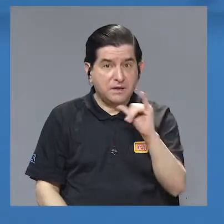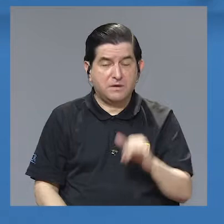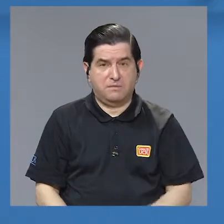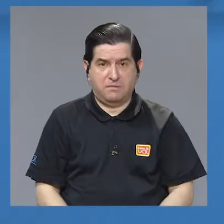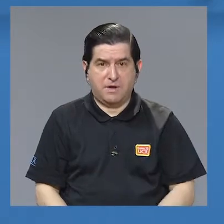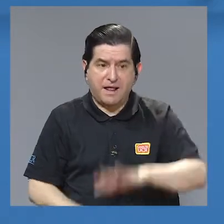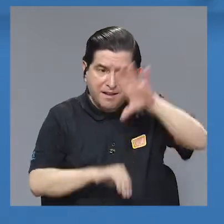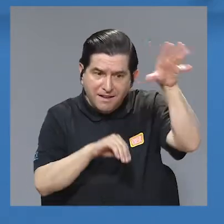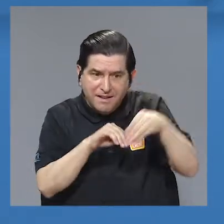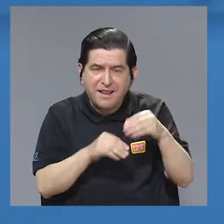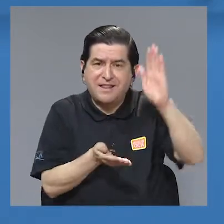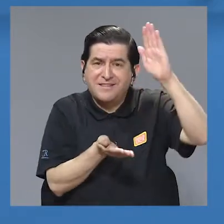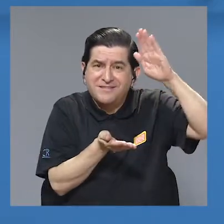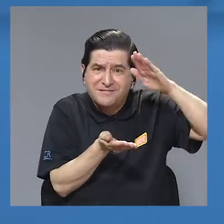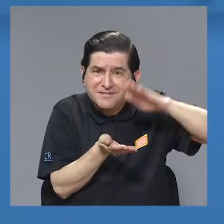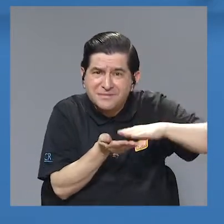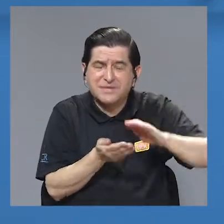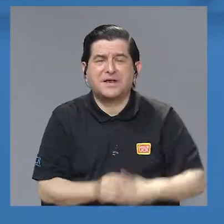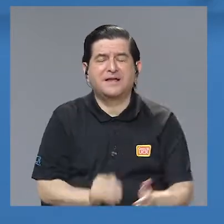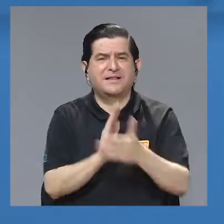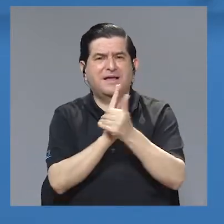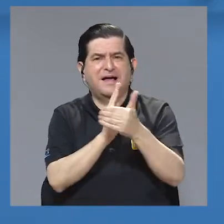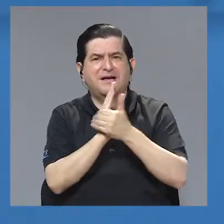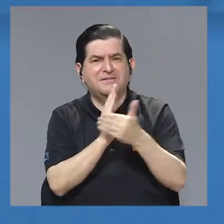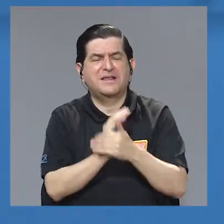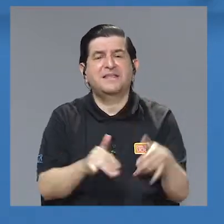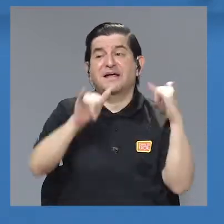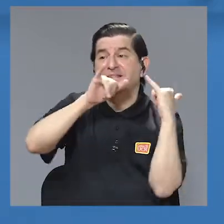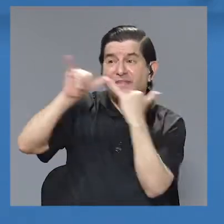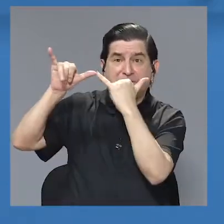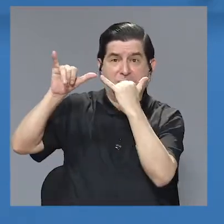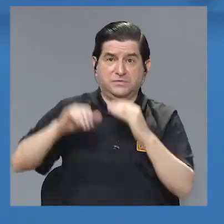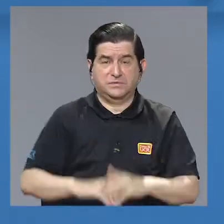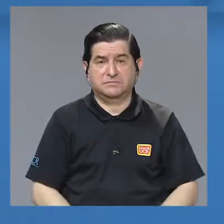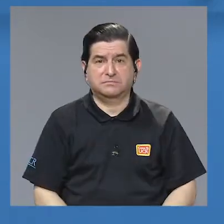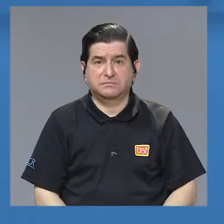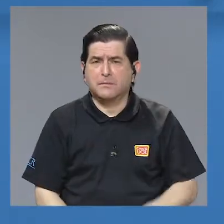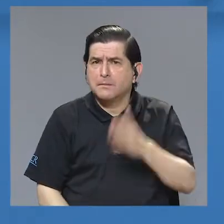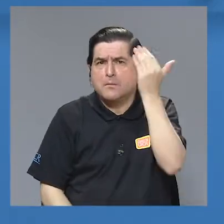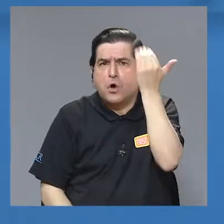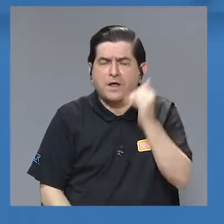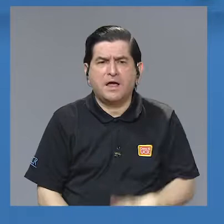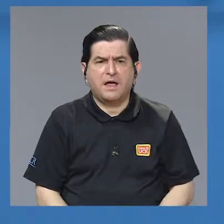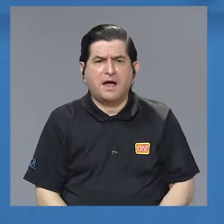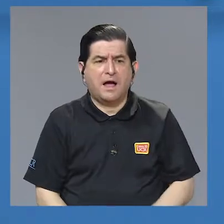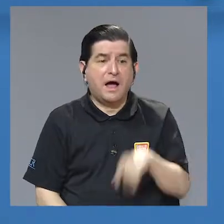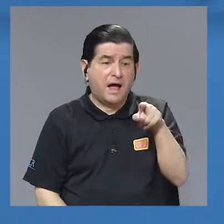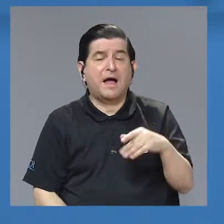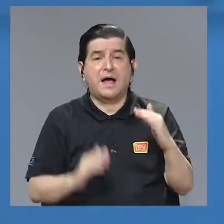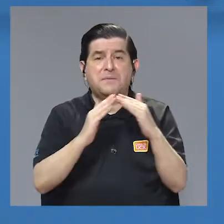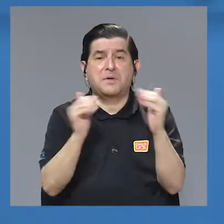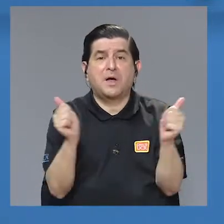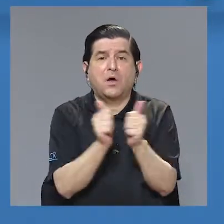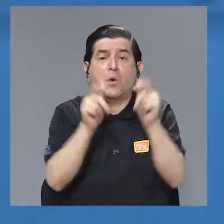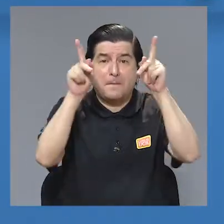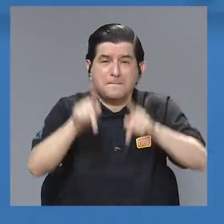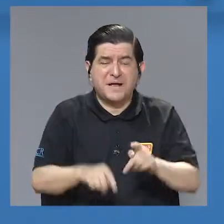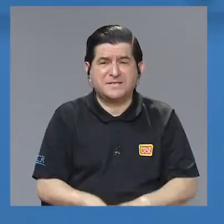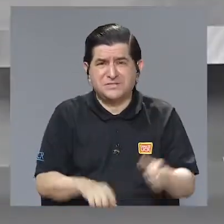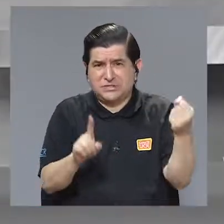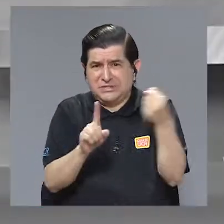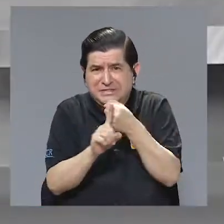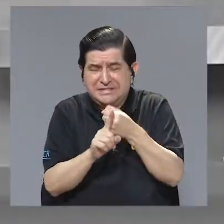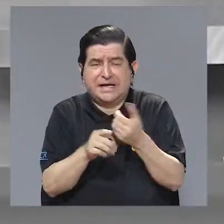y que también además disminuye la capacidad de hacer denuncia, ¿verdad? Porque al vivir con el perpetuador,